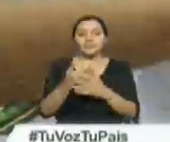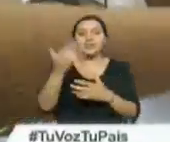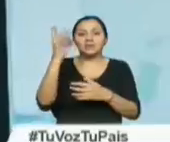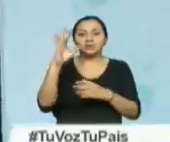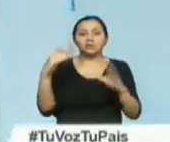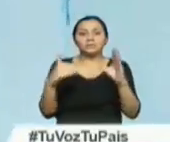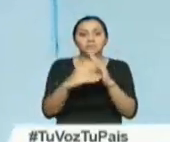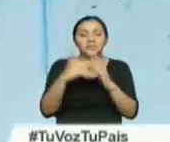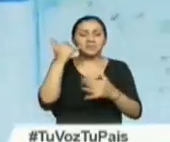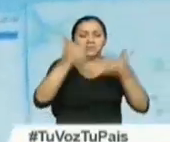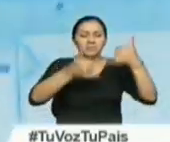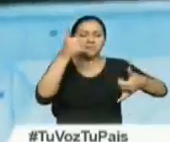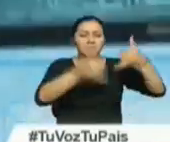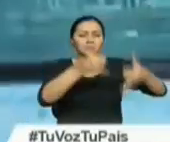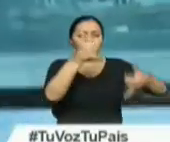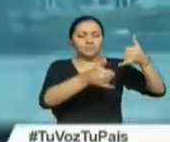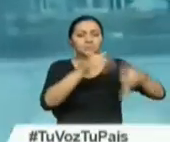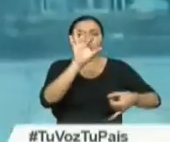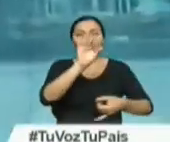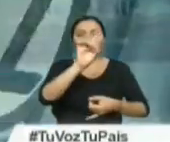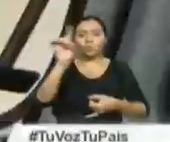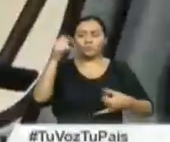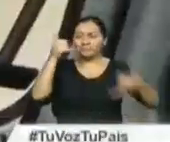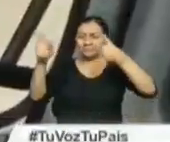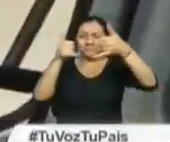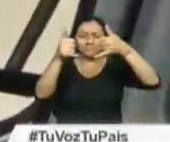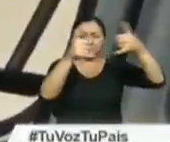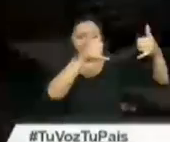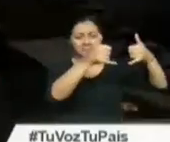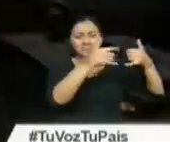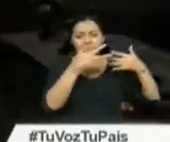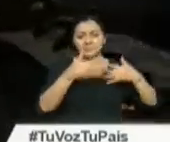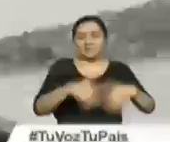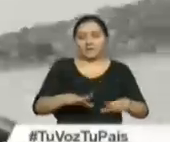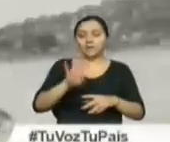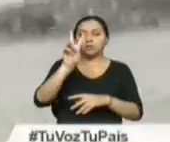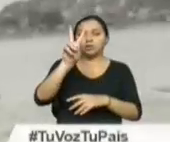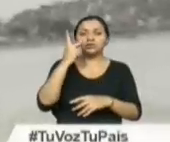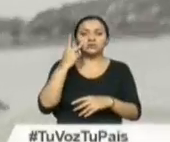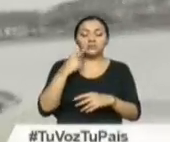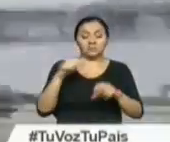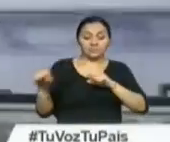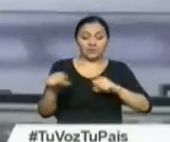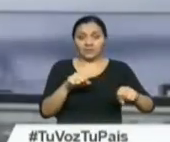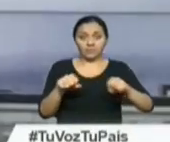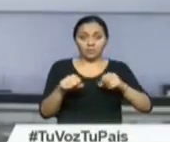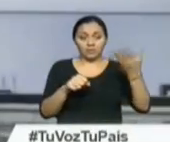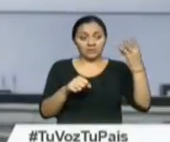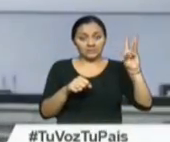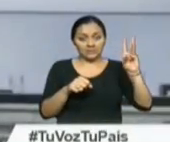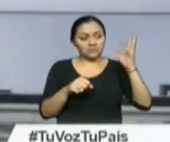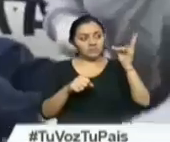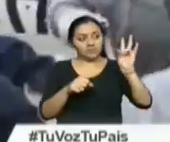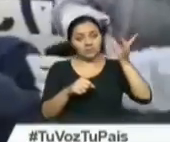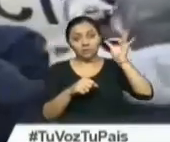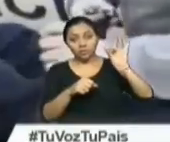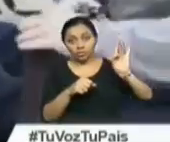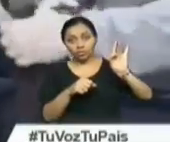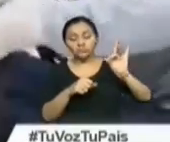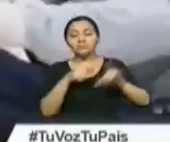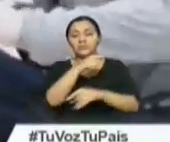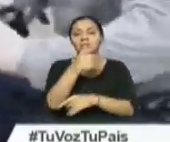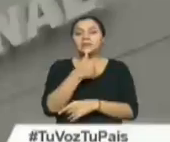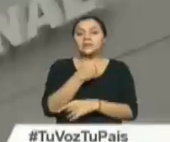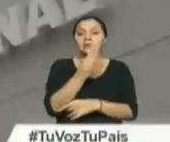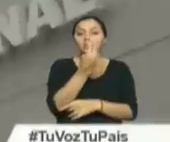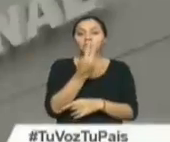18.000 llamados de auxilio fueron atendidos en las siguientes 48 horas de ocurrido el terremoto y gracias a la plataforma tecnológica del Servicio